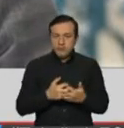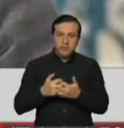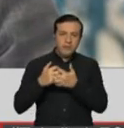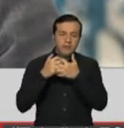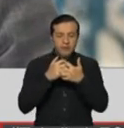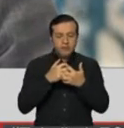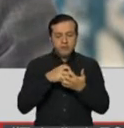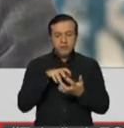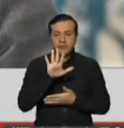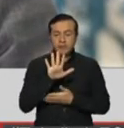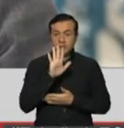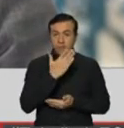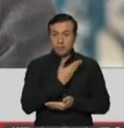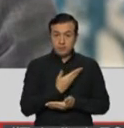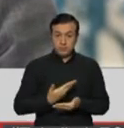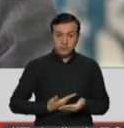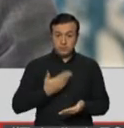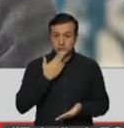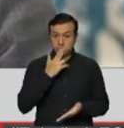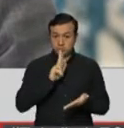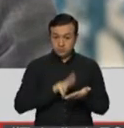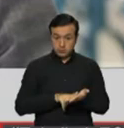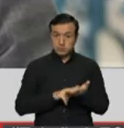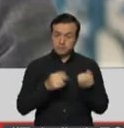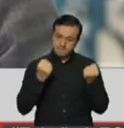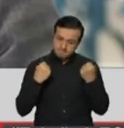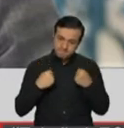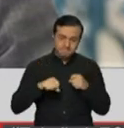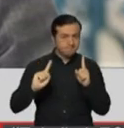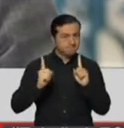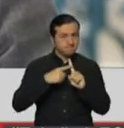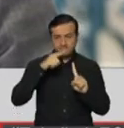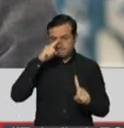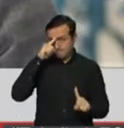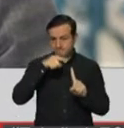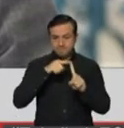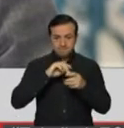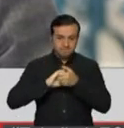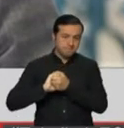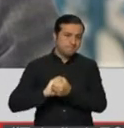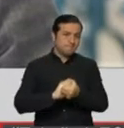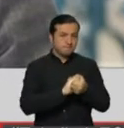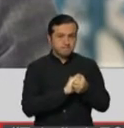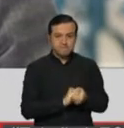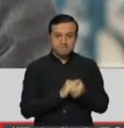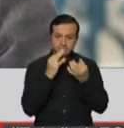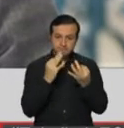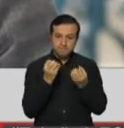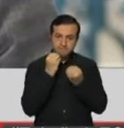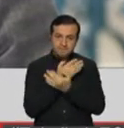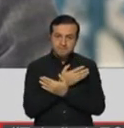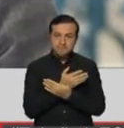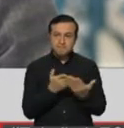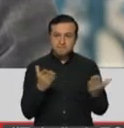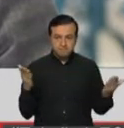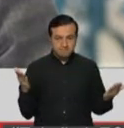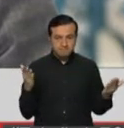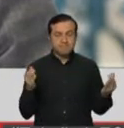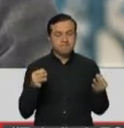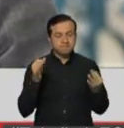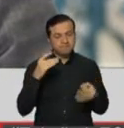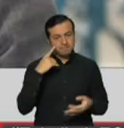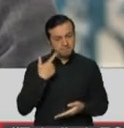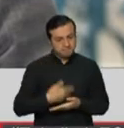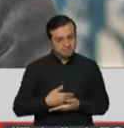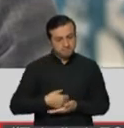los 5 presidentes, poner lo mejor de nosotros, porque es la única forma en que la solidaridad va a manifestarse de manera patente y